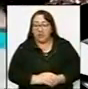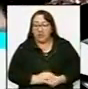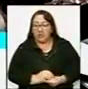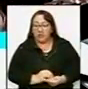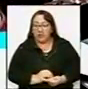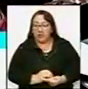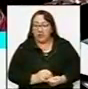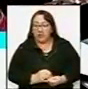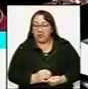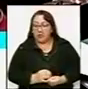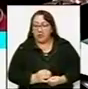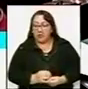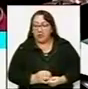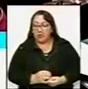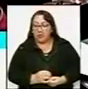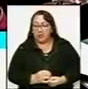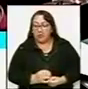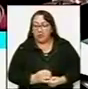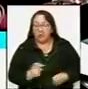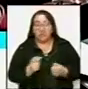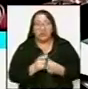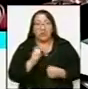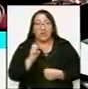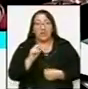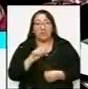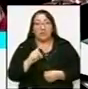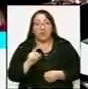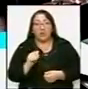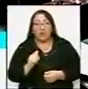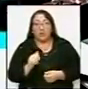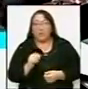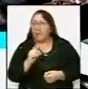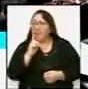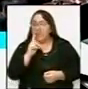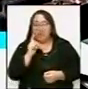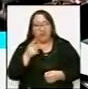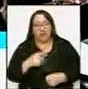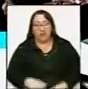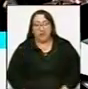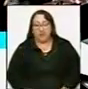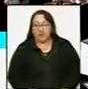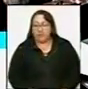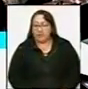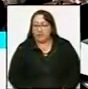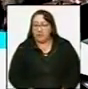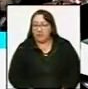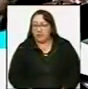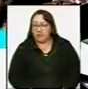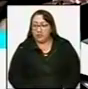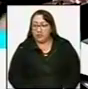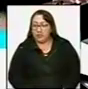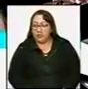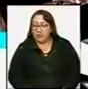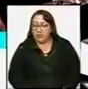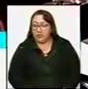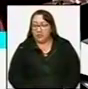Congresista Espinosa. No, el sí. D primero, congresista. El D ya se ha retirado, el D ya se ha votado.